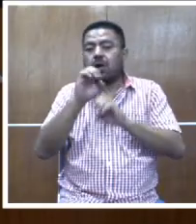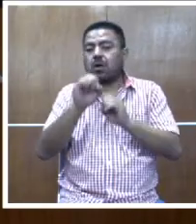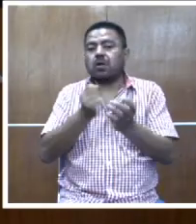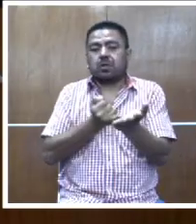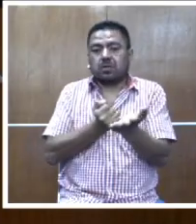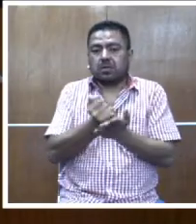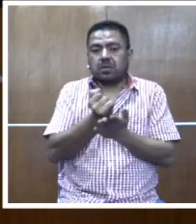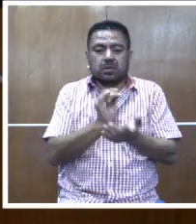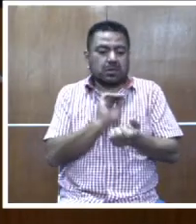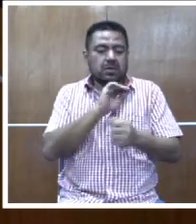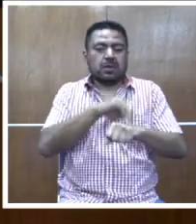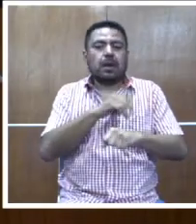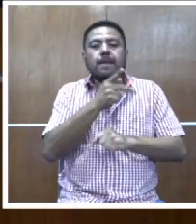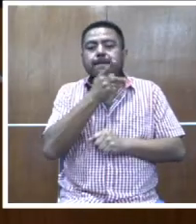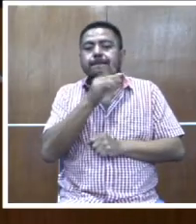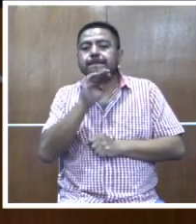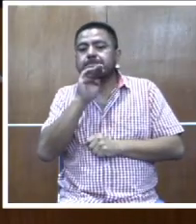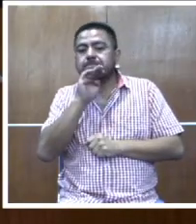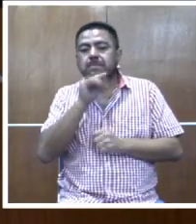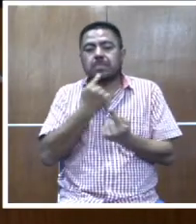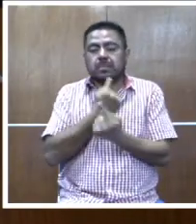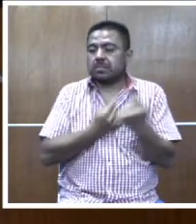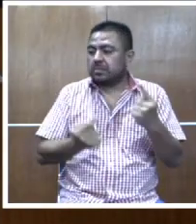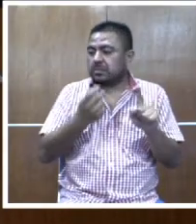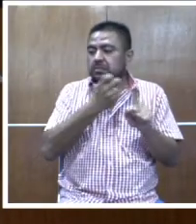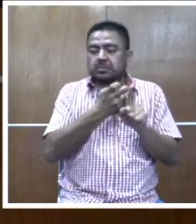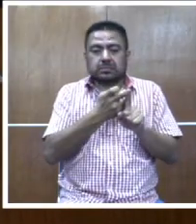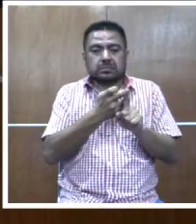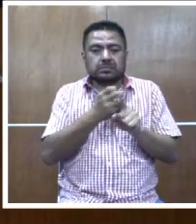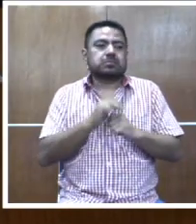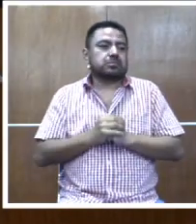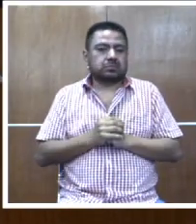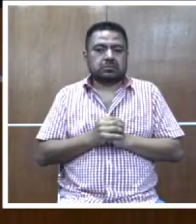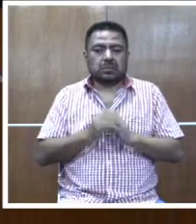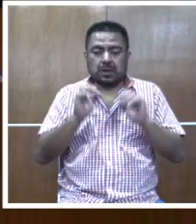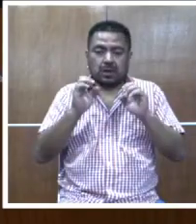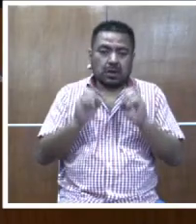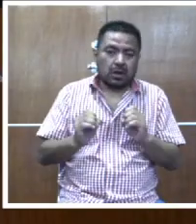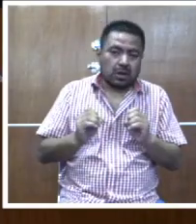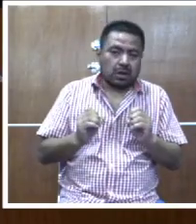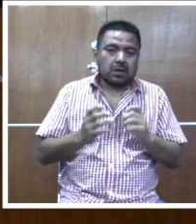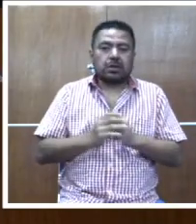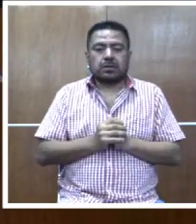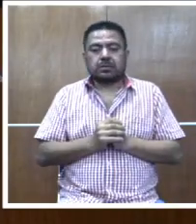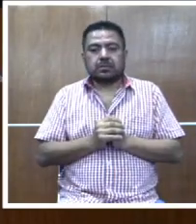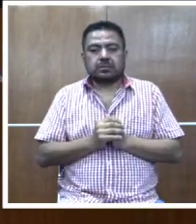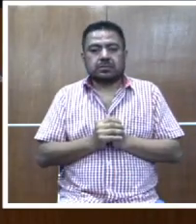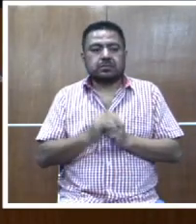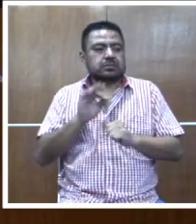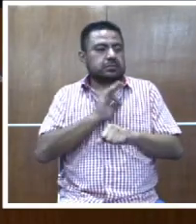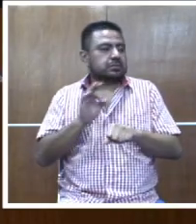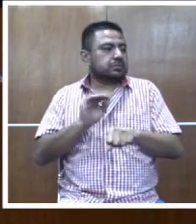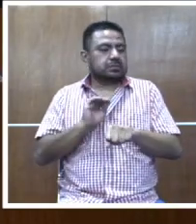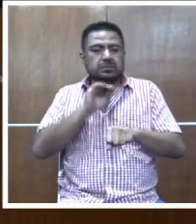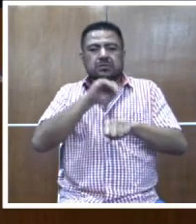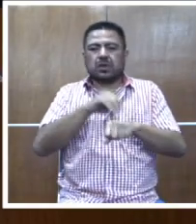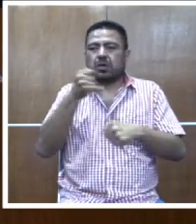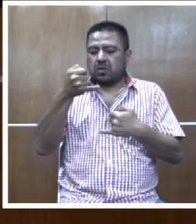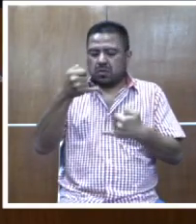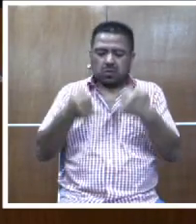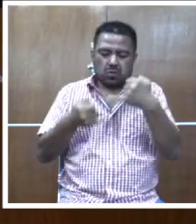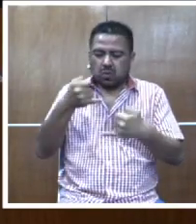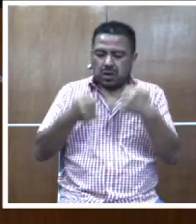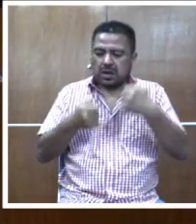definitiva entre el padre y la madre de un menor o incapaz, o bien fuera decretada por un juez